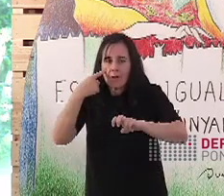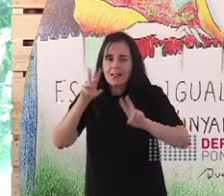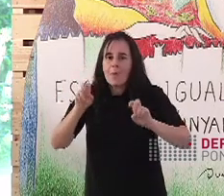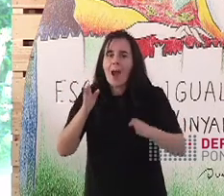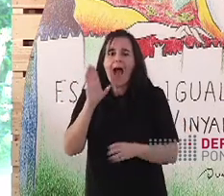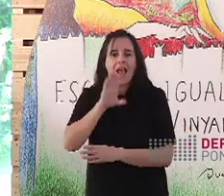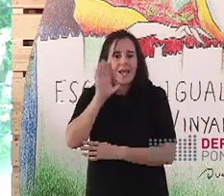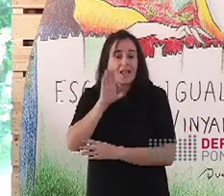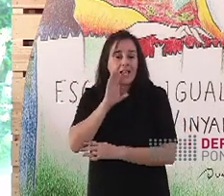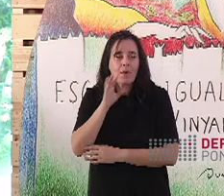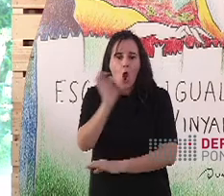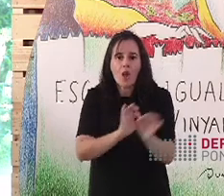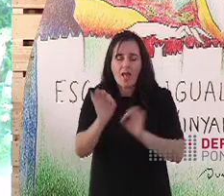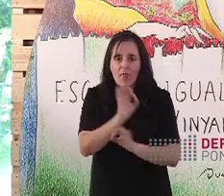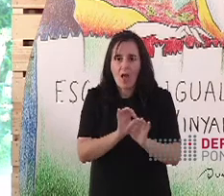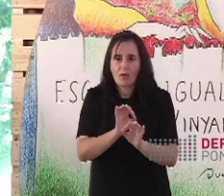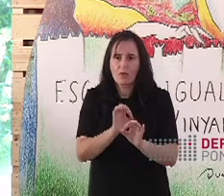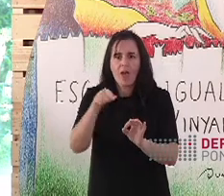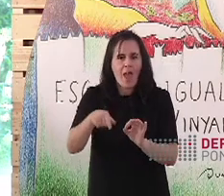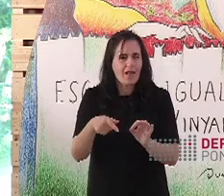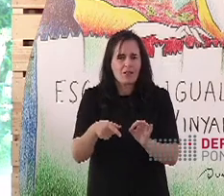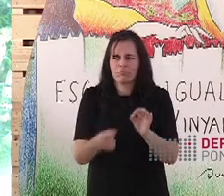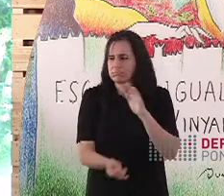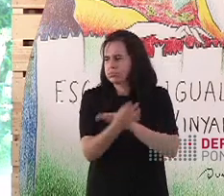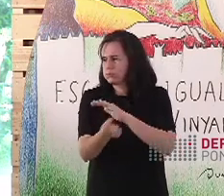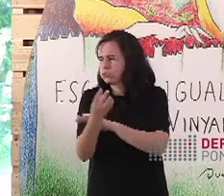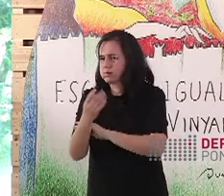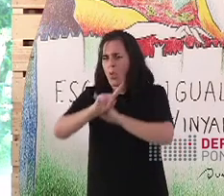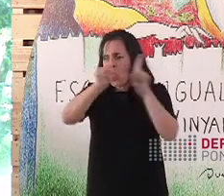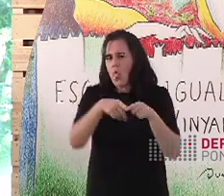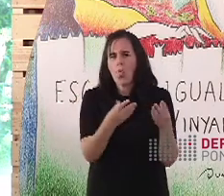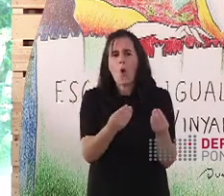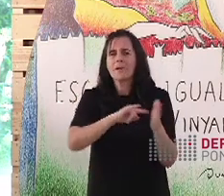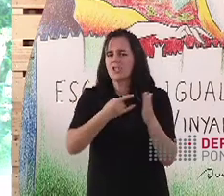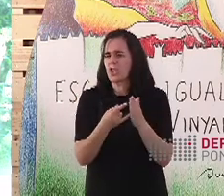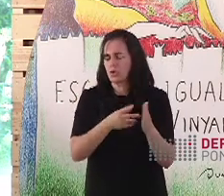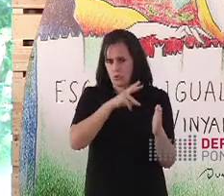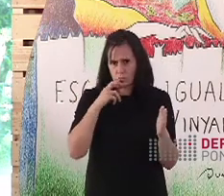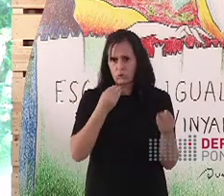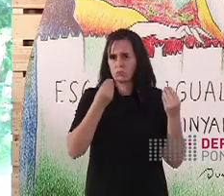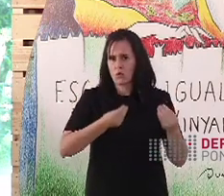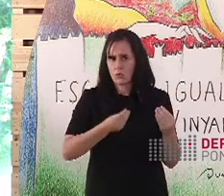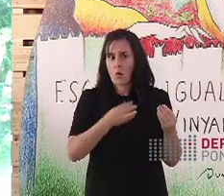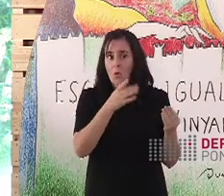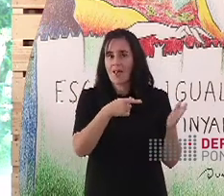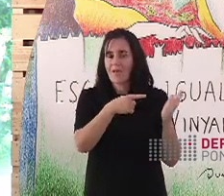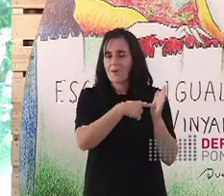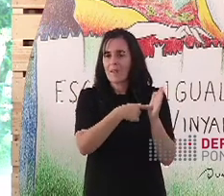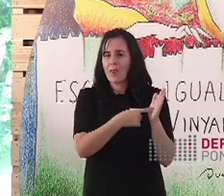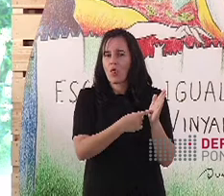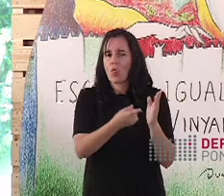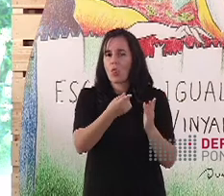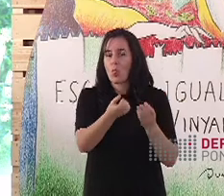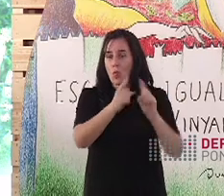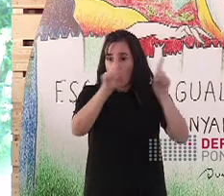permanentemente documentos técnicos moi, moi valiosos, creo eu, precisamente porque detecta que o que